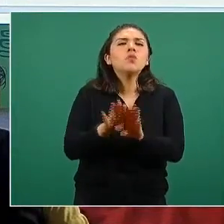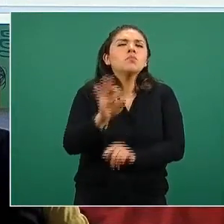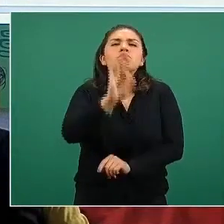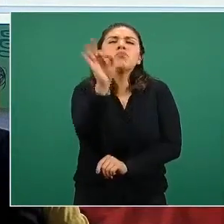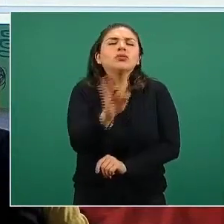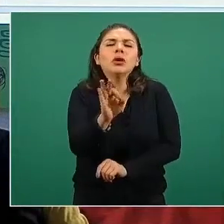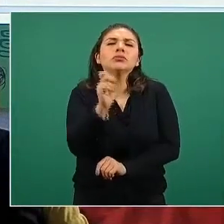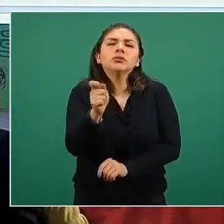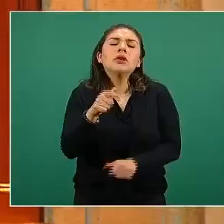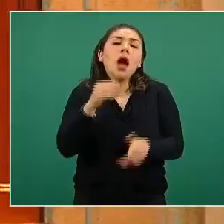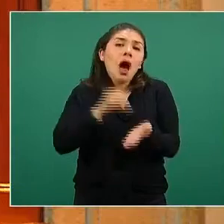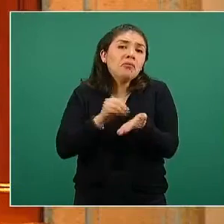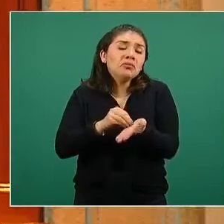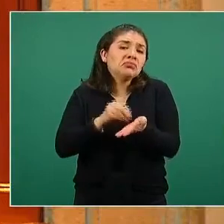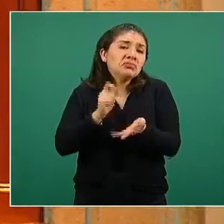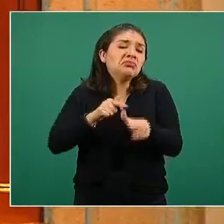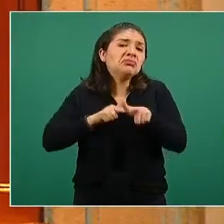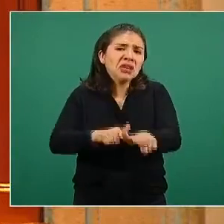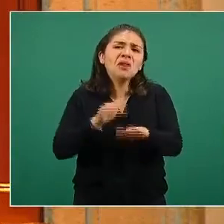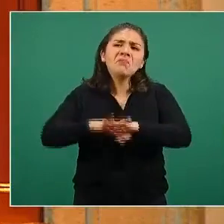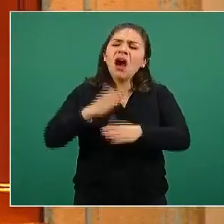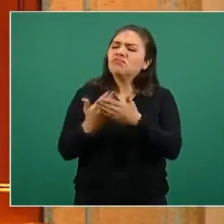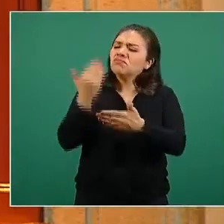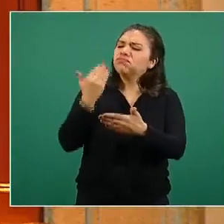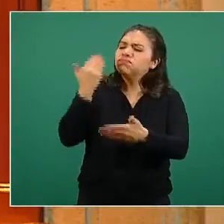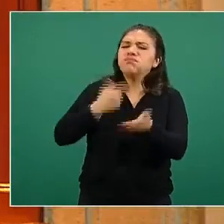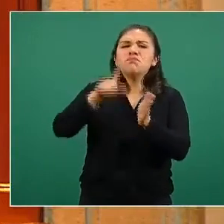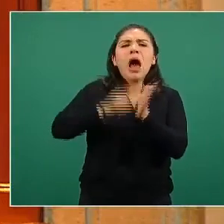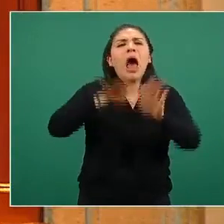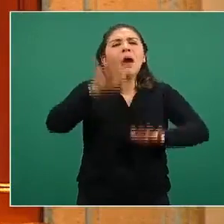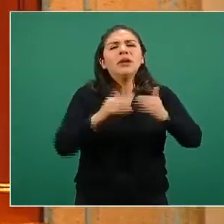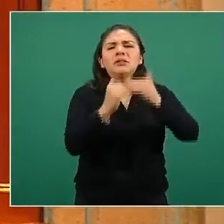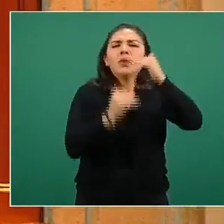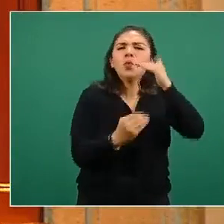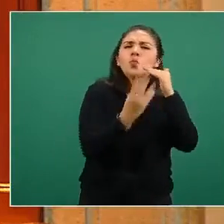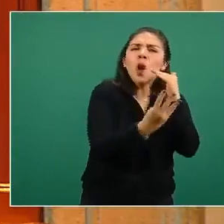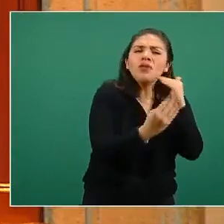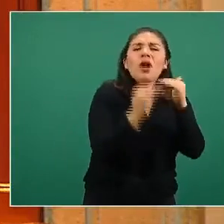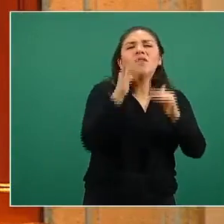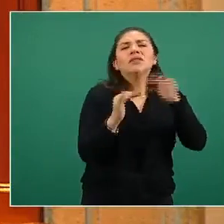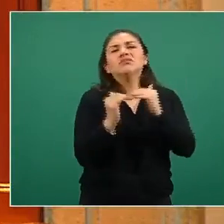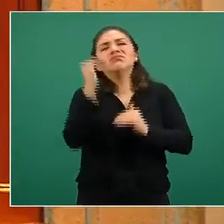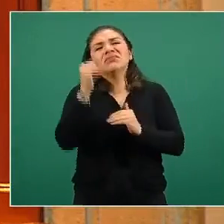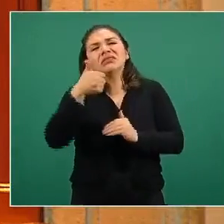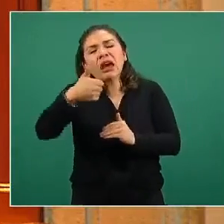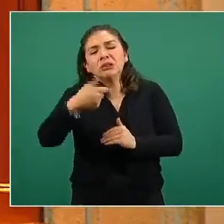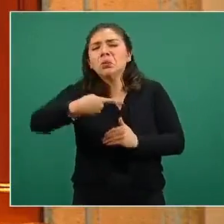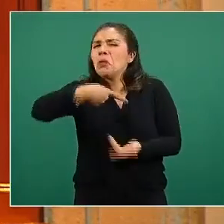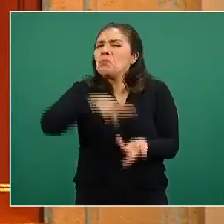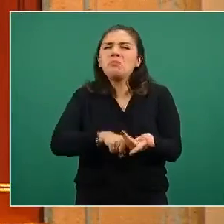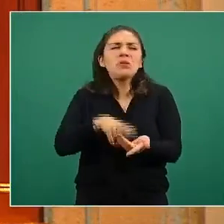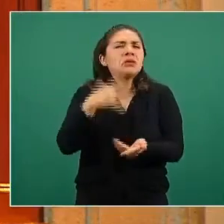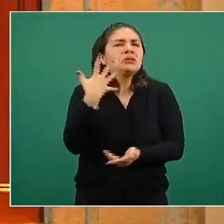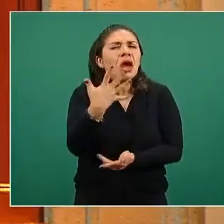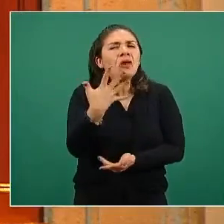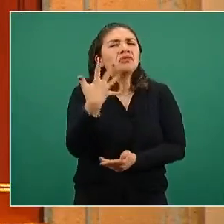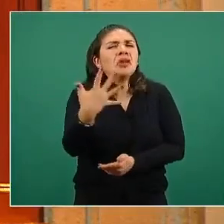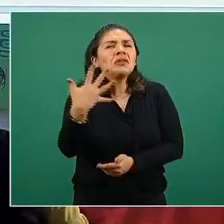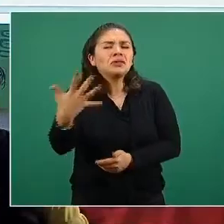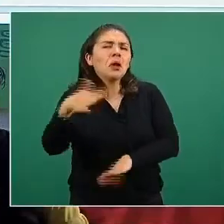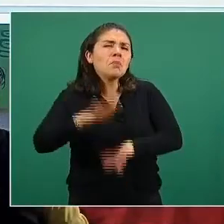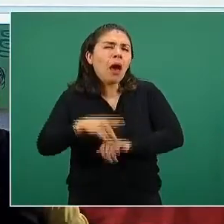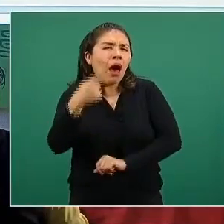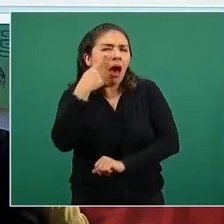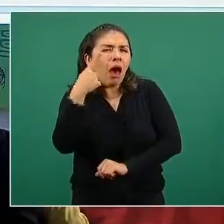proporción que hemos mantenido durante muchos meses. A veces baja a 4, a veces sube a 6, pero prácticamente el 5% es una medida que